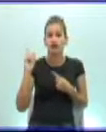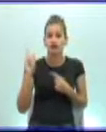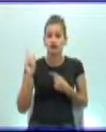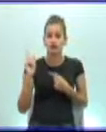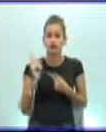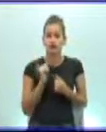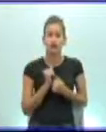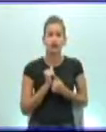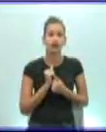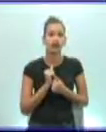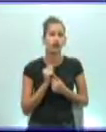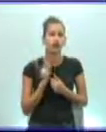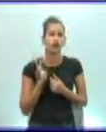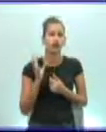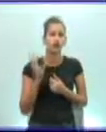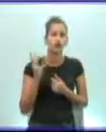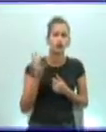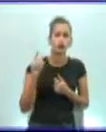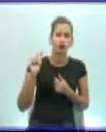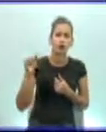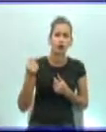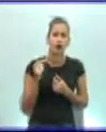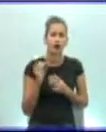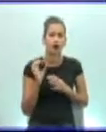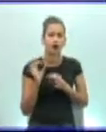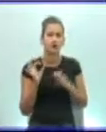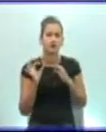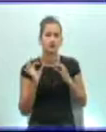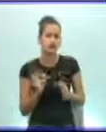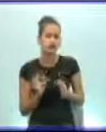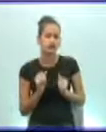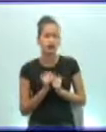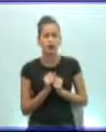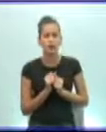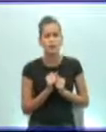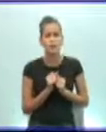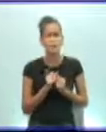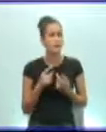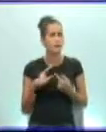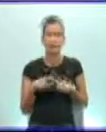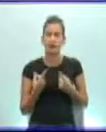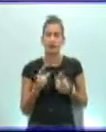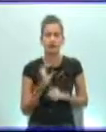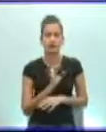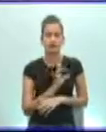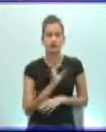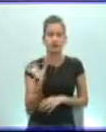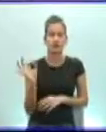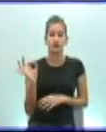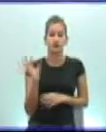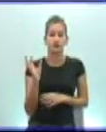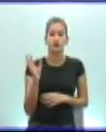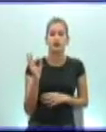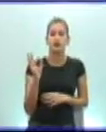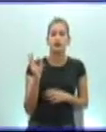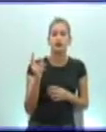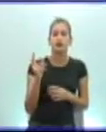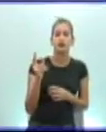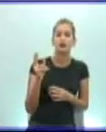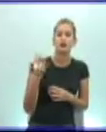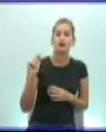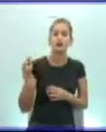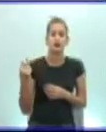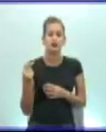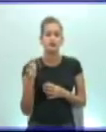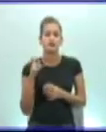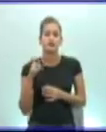caso exacta, periódica también, lo que el periodo es 0, pero nunca es una expresión decimal infinita no